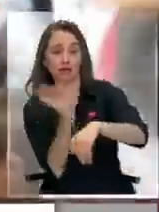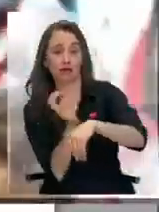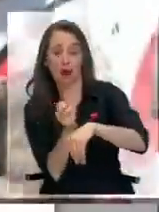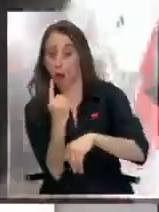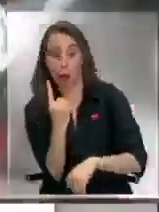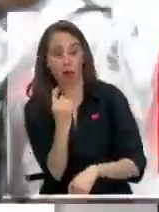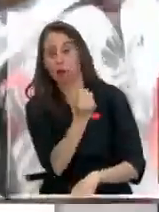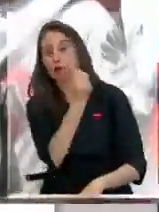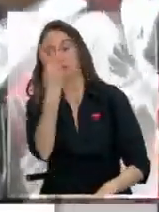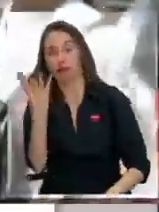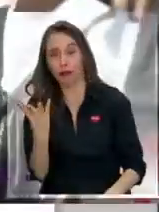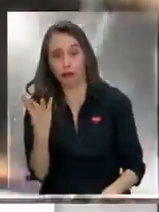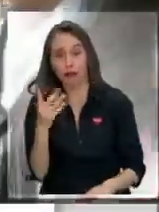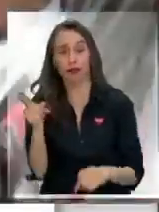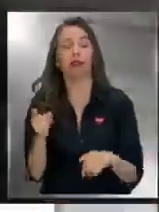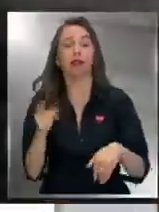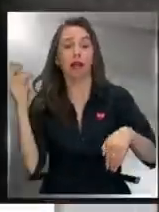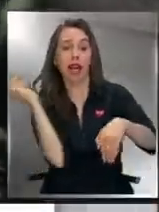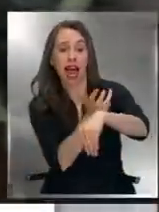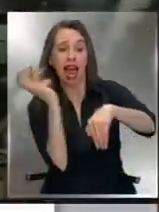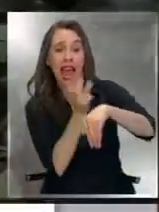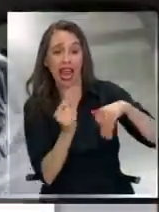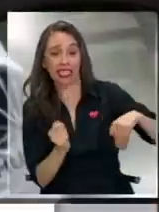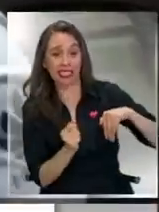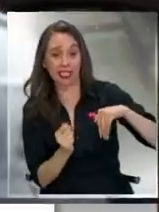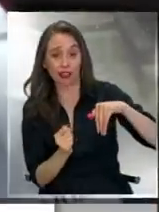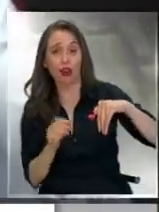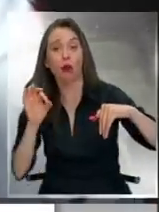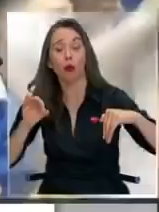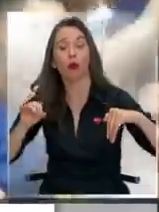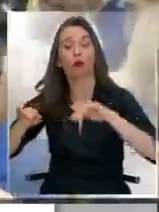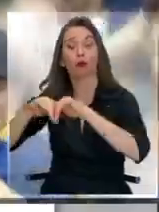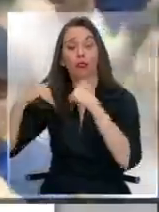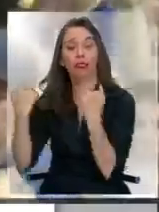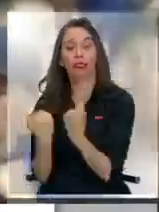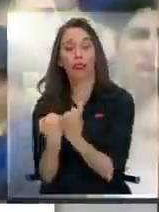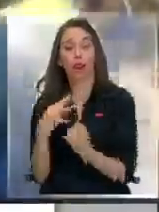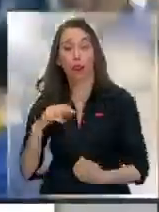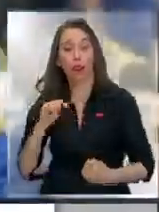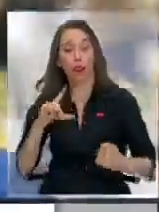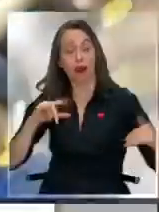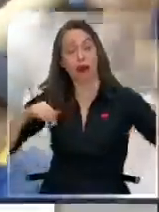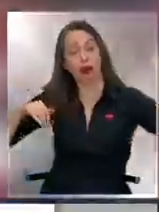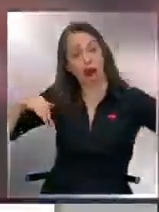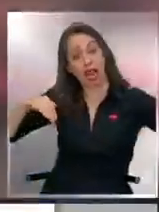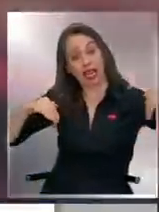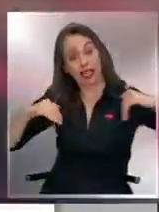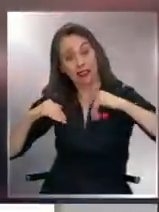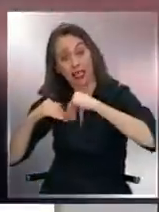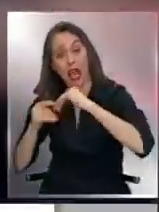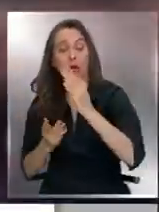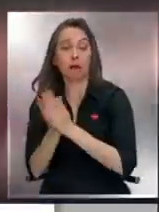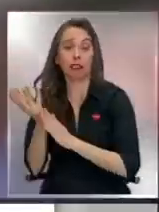confirmado hasta ahora es que las agresiones, cuando se disponían a entrar al Monumental, iniciaron la barbarie.